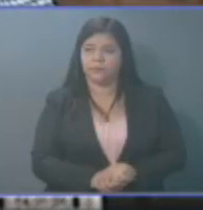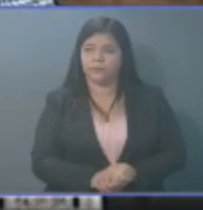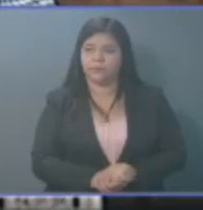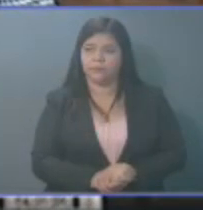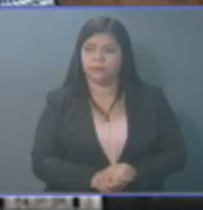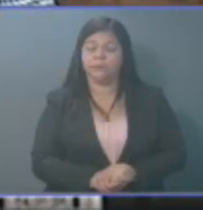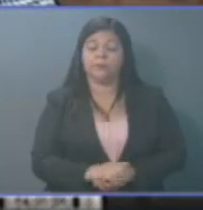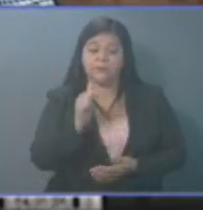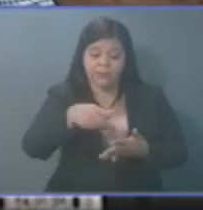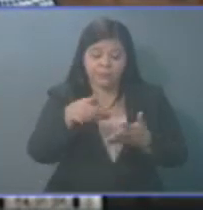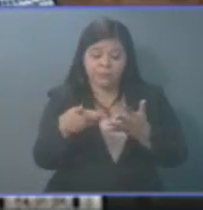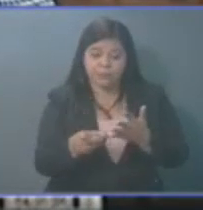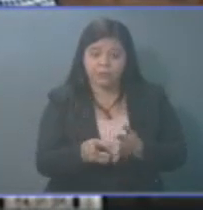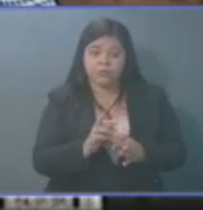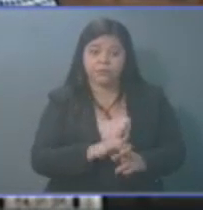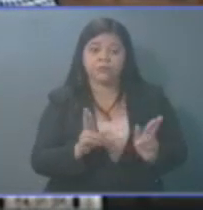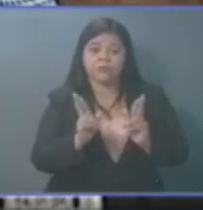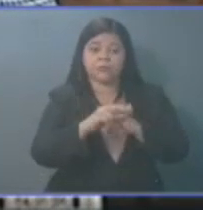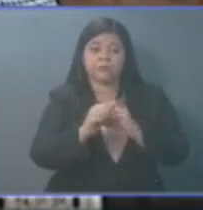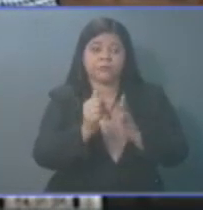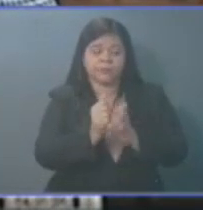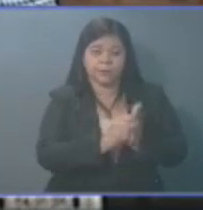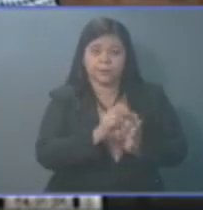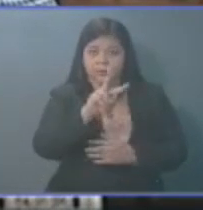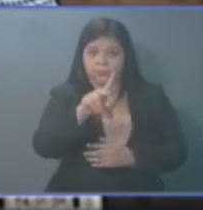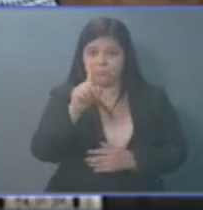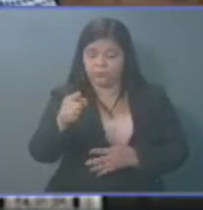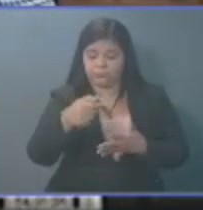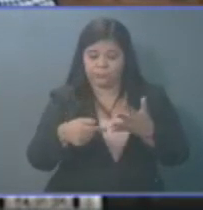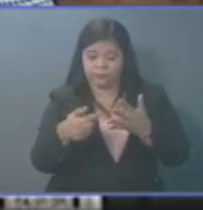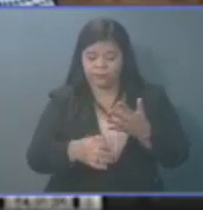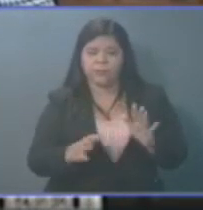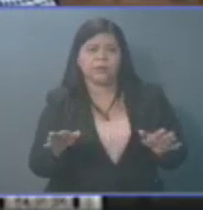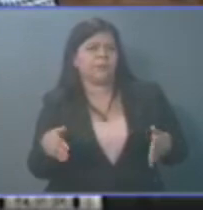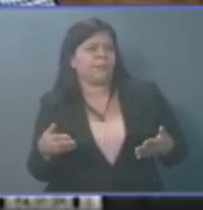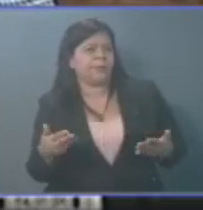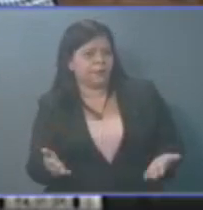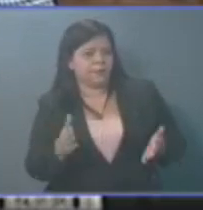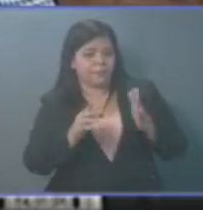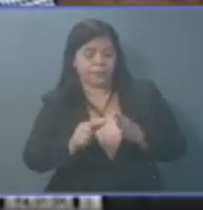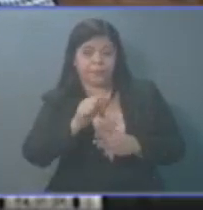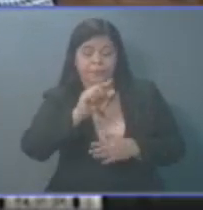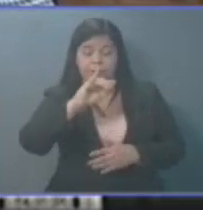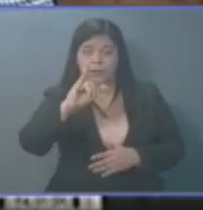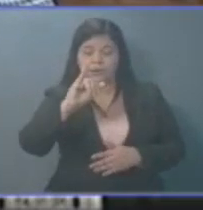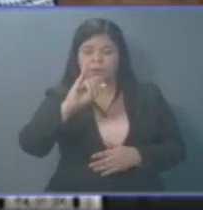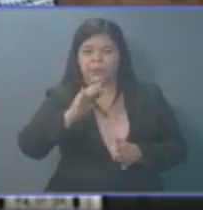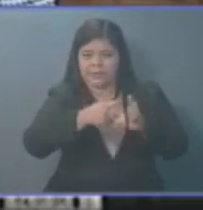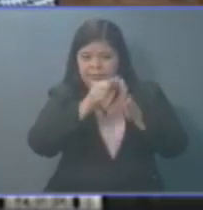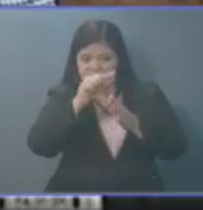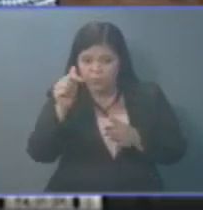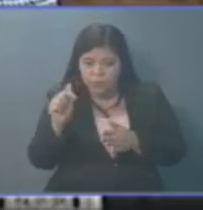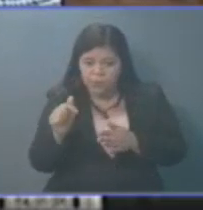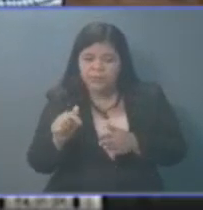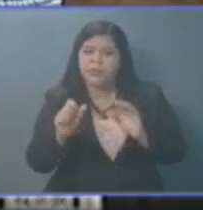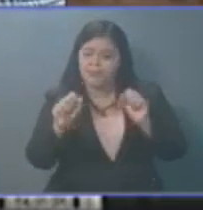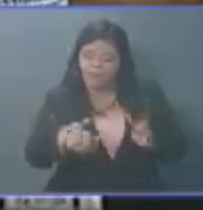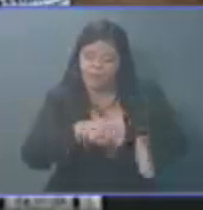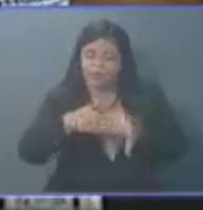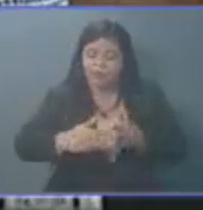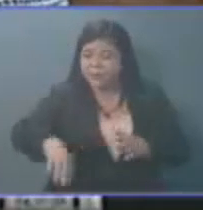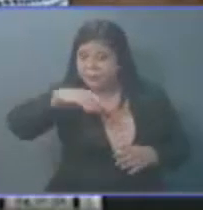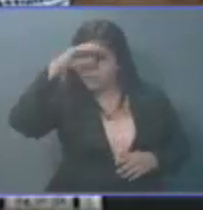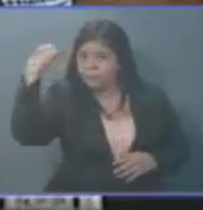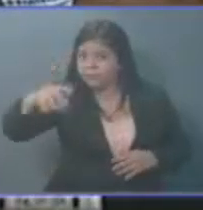Que dicho decreto reformó el artículo 21 de la referida ley para que el Instituto Administrador de Veteranos pudiese iniciar